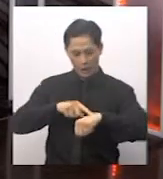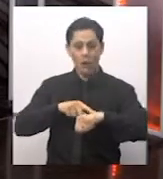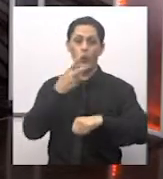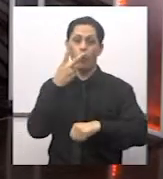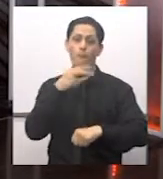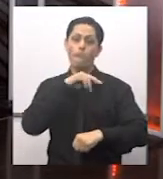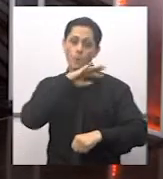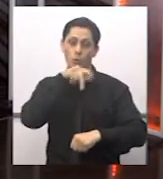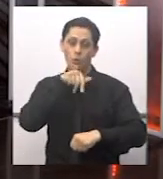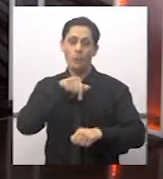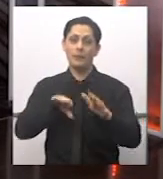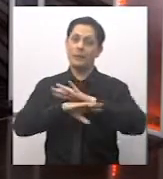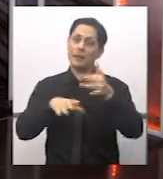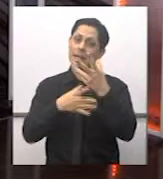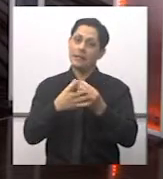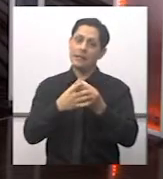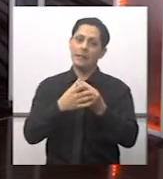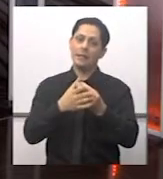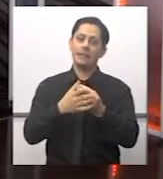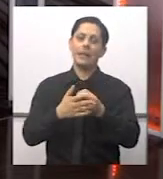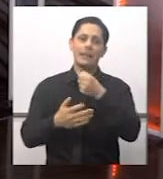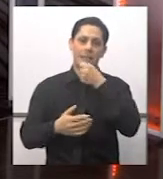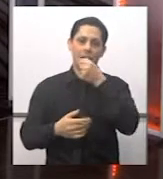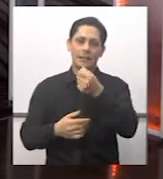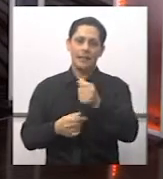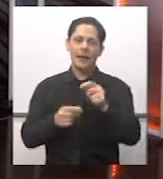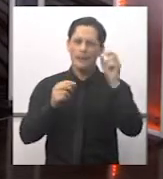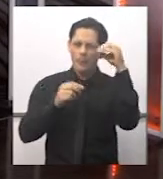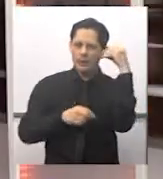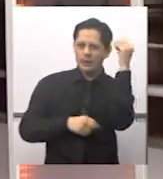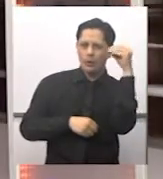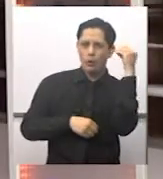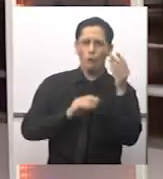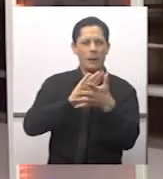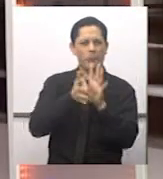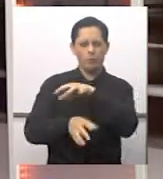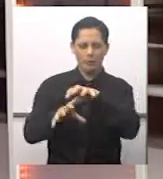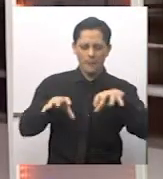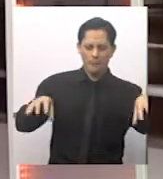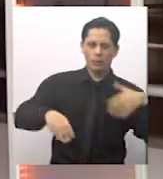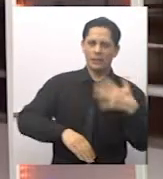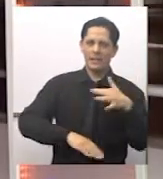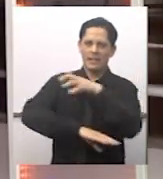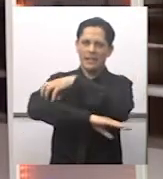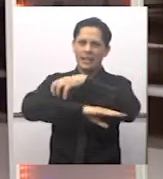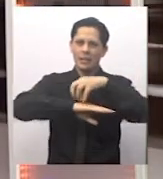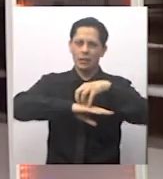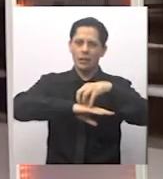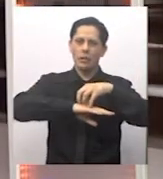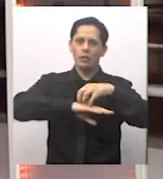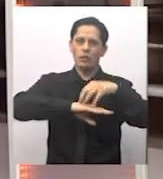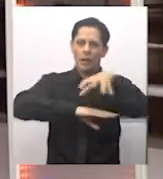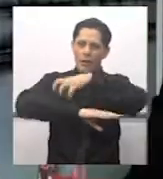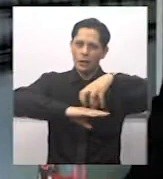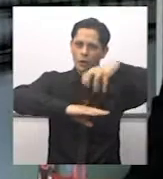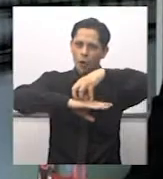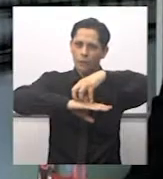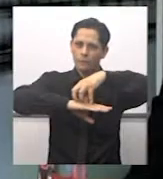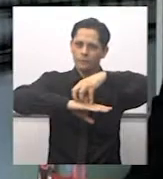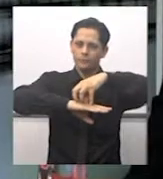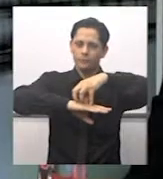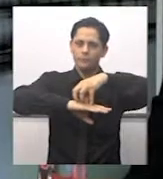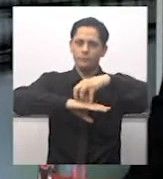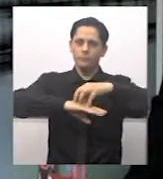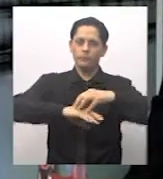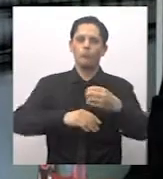más importante de la región. Intendente, ¿cuántas veces escuchó, leyó que lo iban a cambiar de cargo durante estos meses? Pero eso le pasa